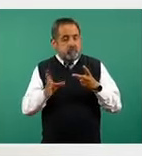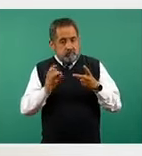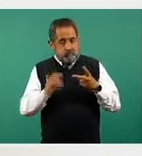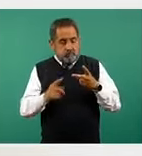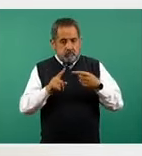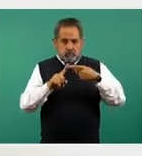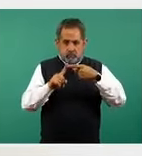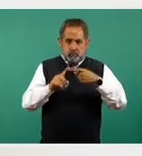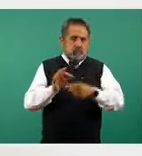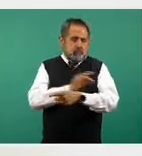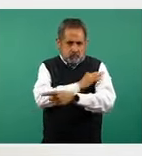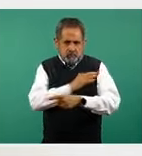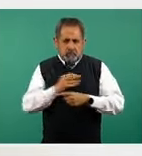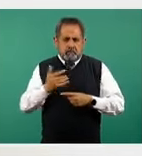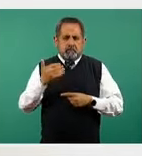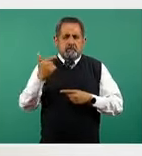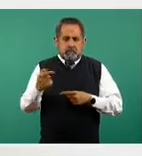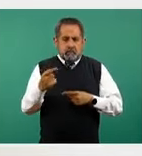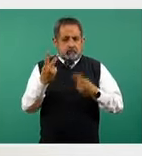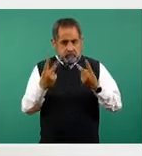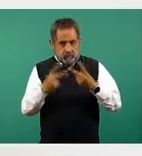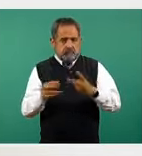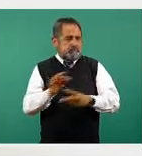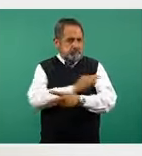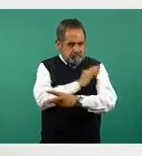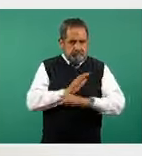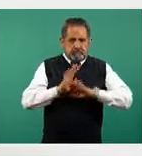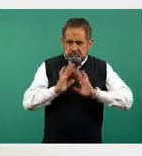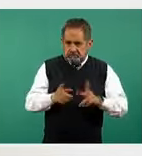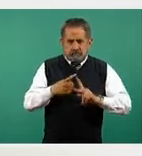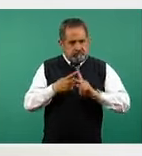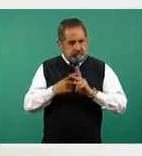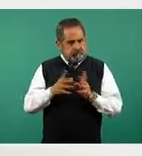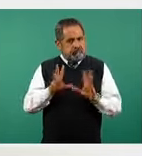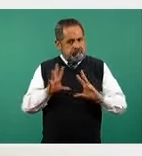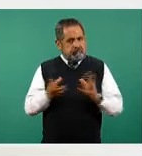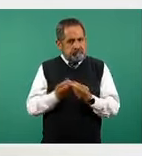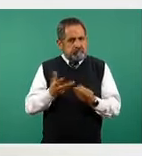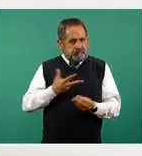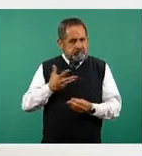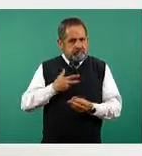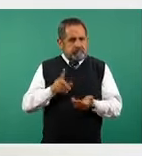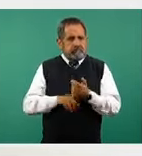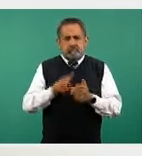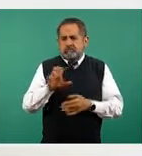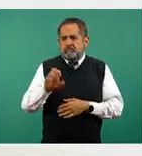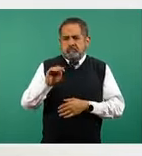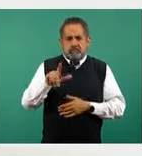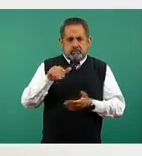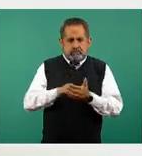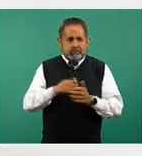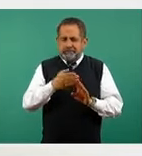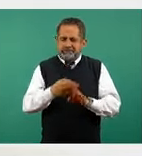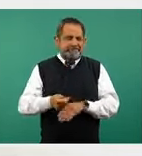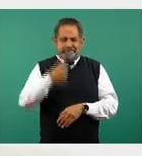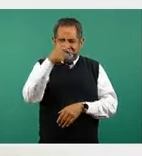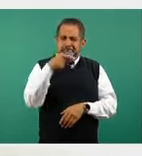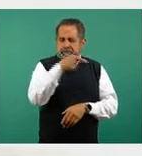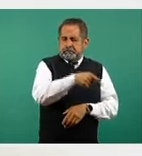esquemas completos. Uno, dado que es el grupo que inició, obviamente, primero, estuvo en la etapa 1, así